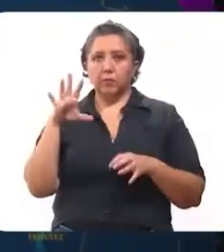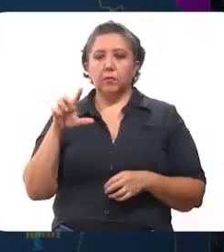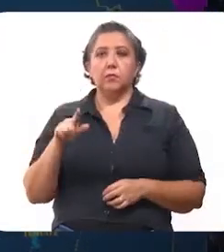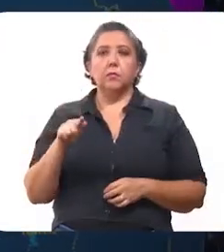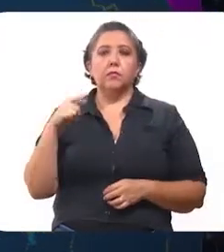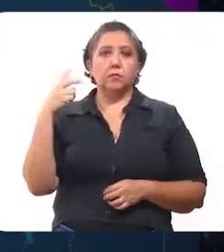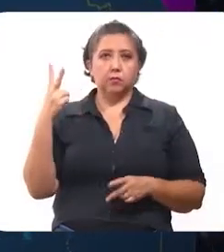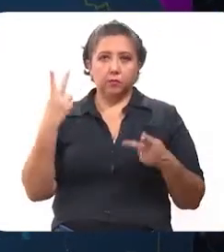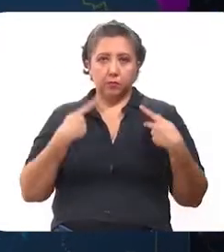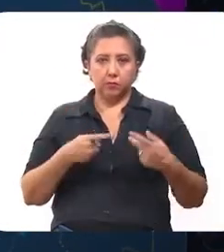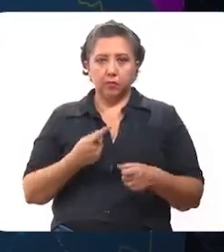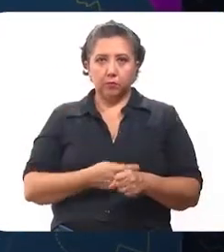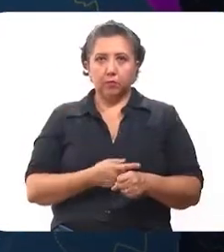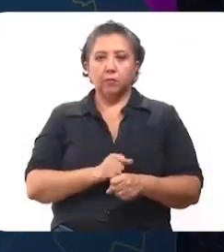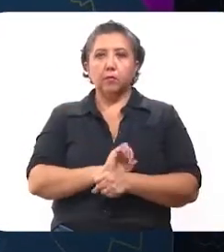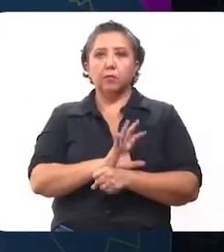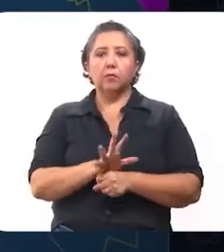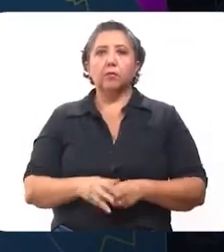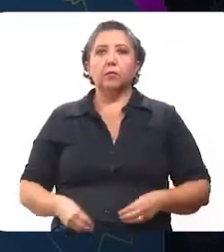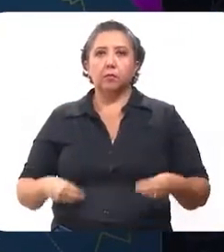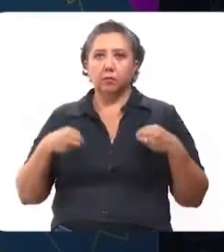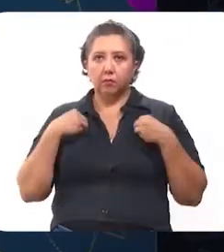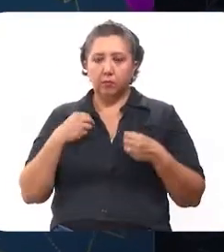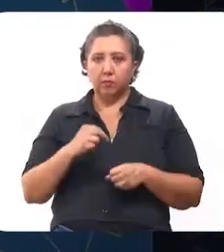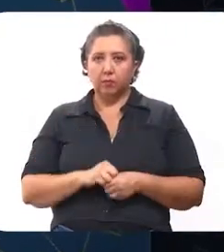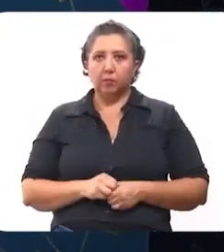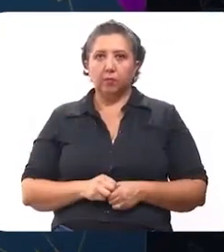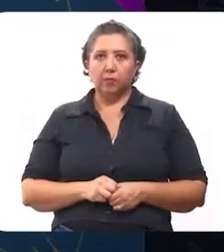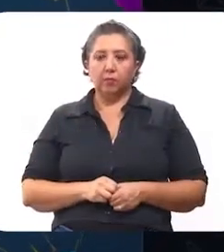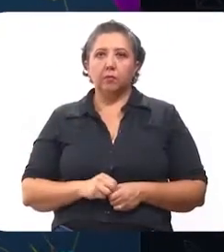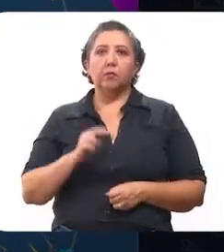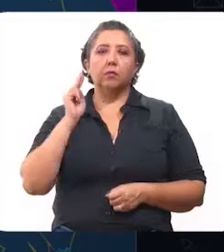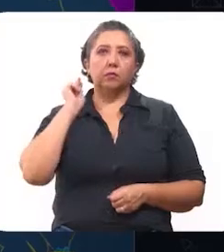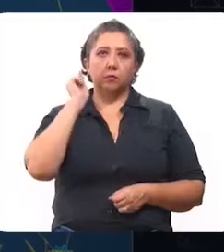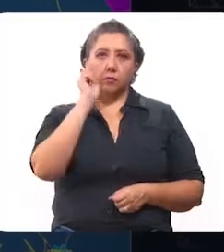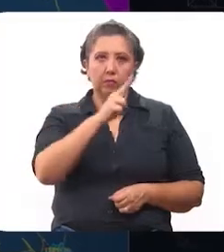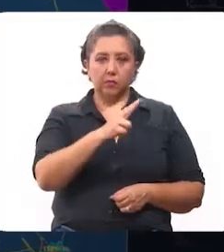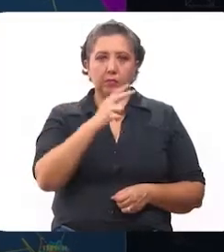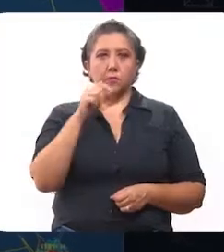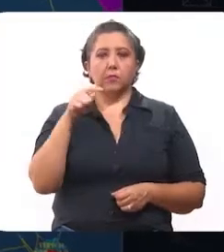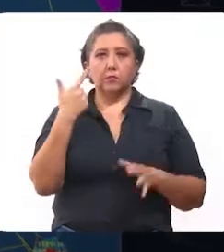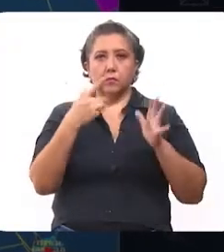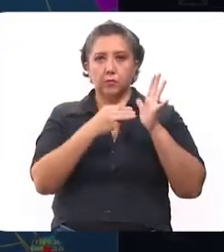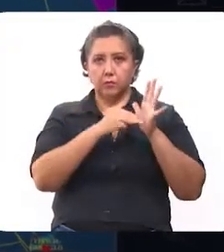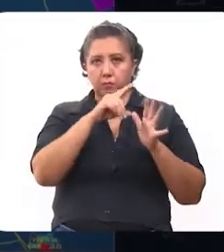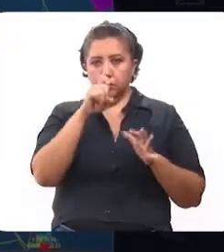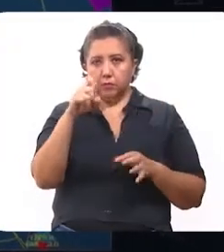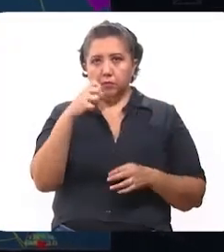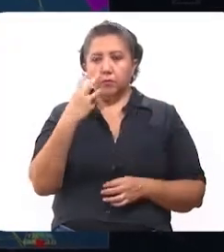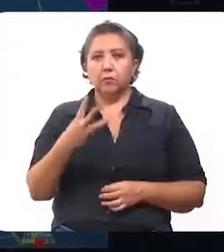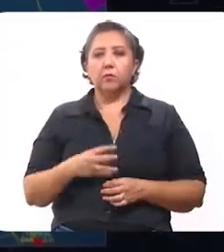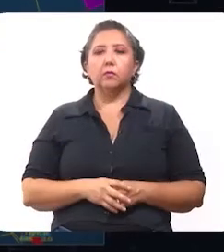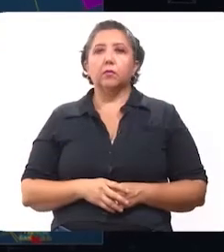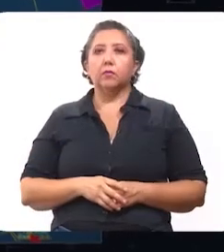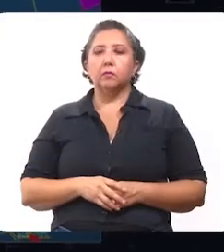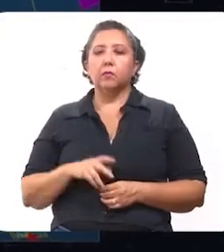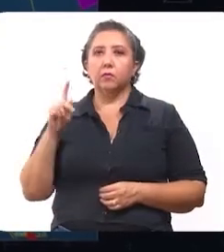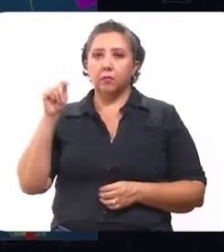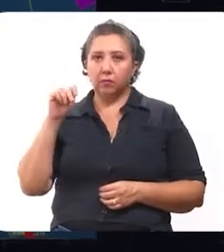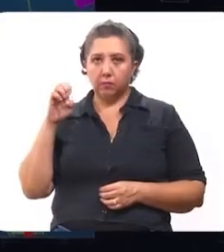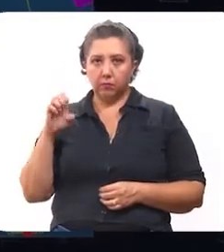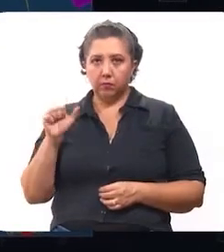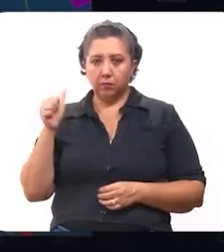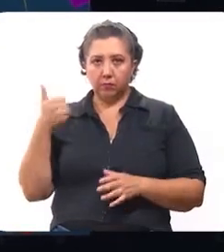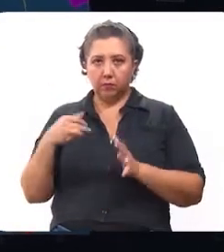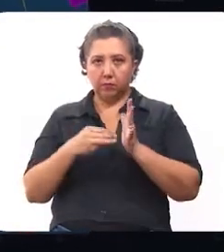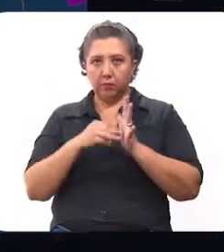46.772 personas contagiadas de coronavirus que viven en la zona norte, 12.103, en la zona